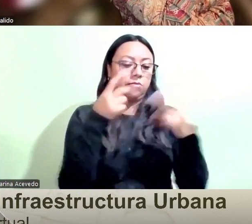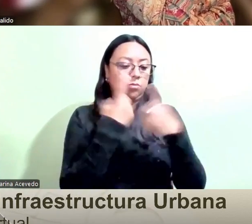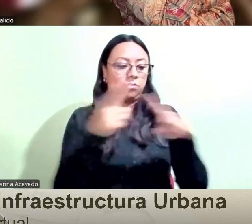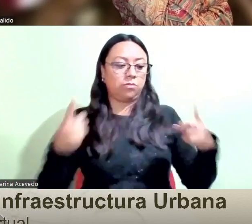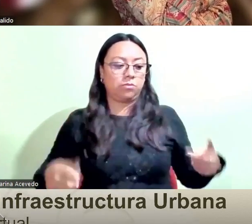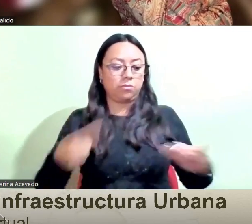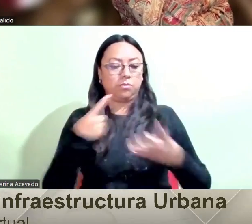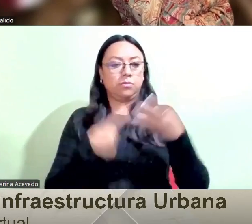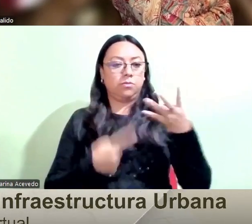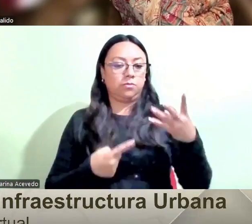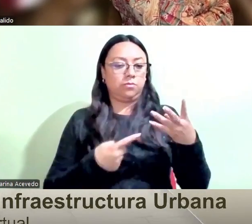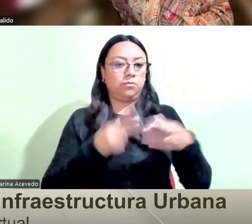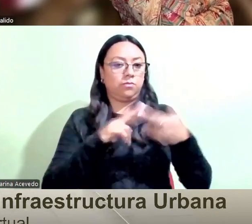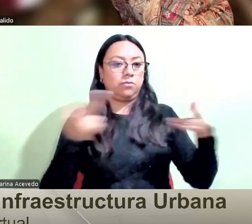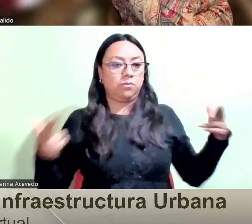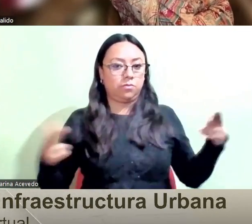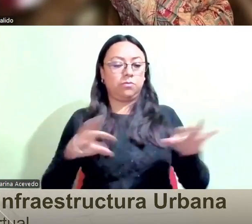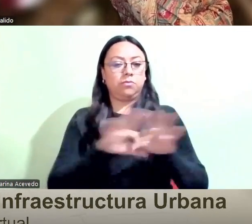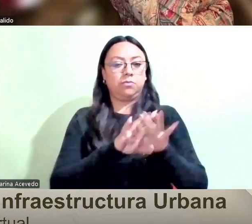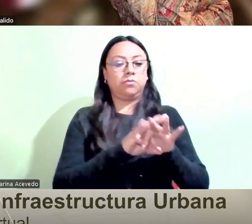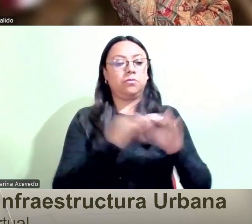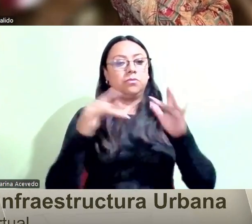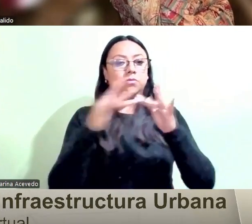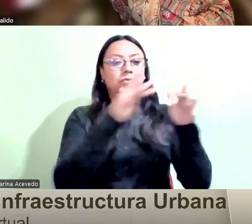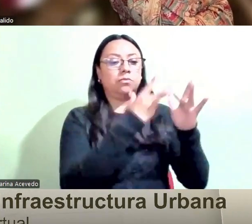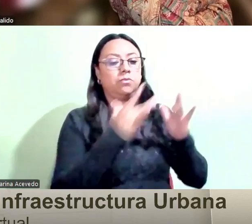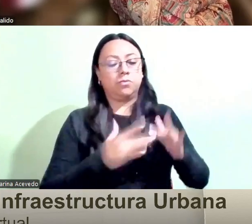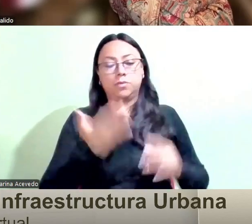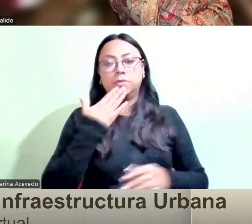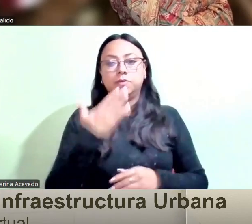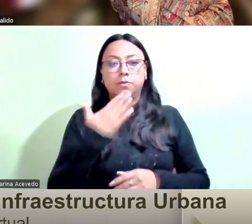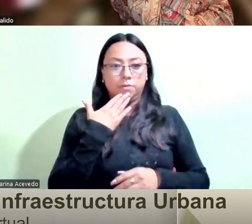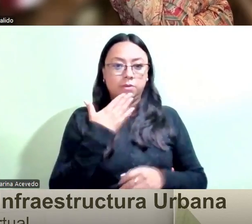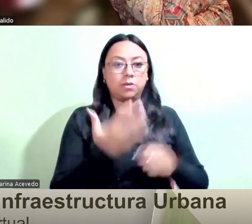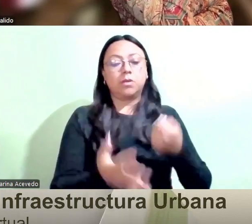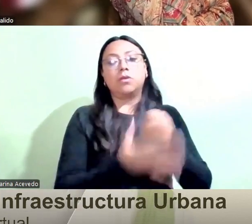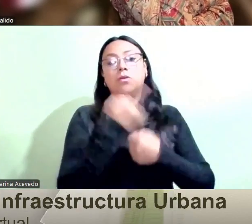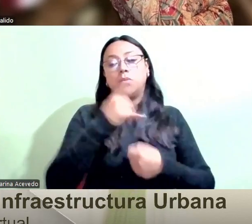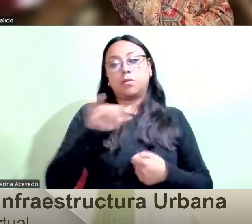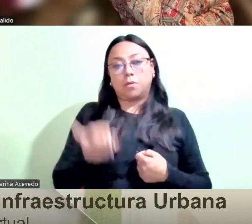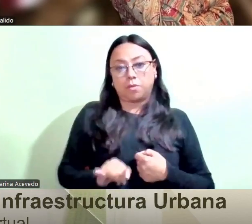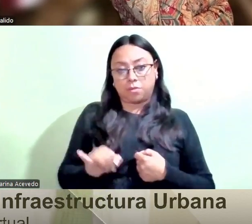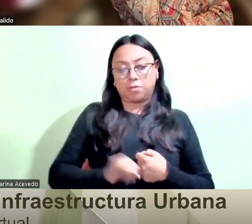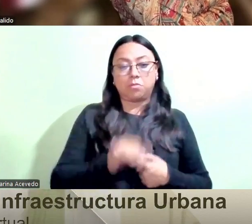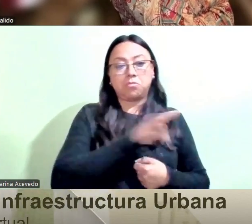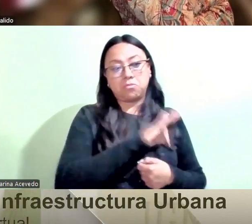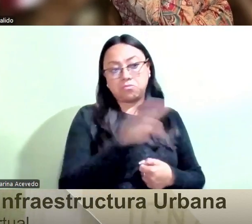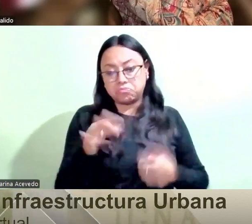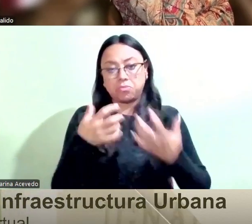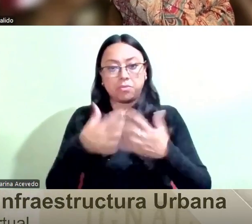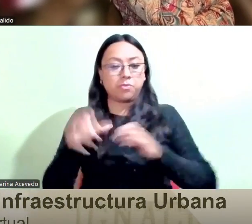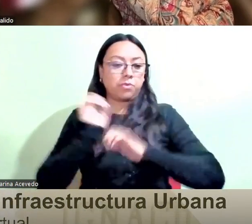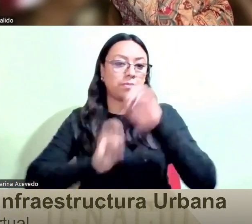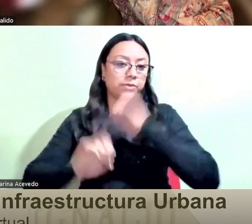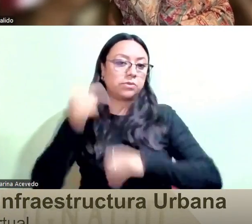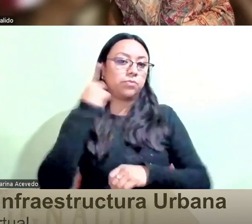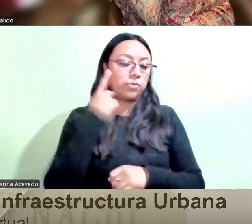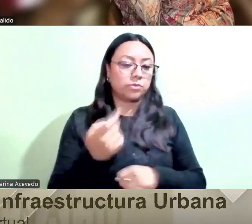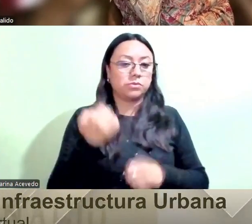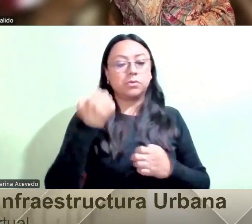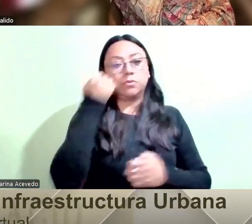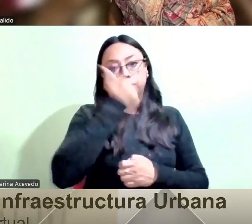relaciones productivas con contactos clave a través de un amplio espectro de intereses, incluyendo empresariales, políticos,